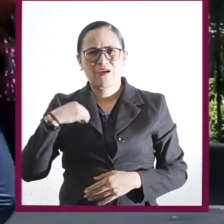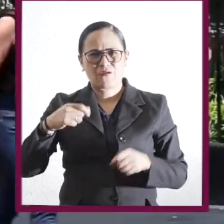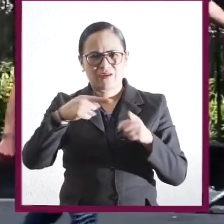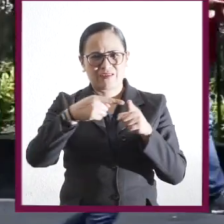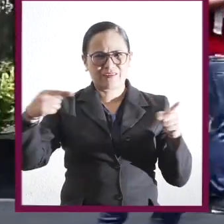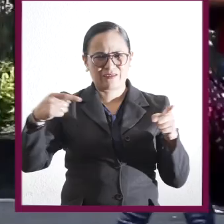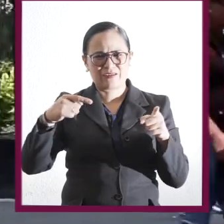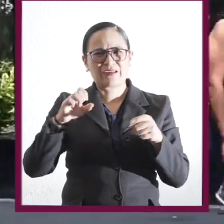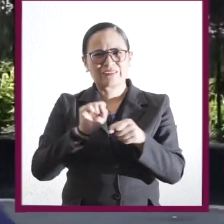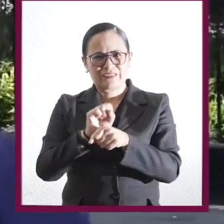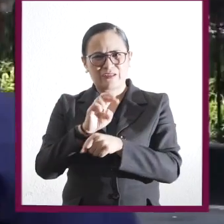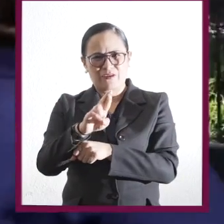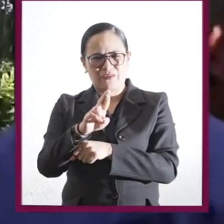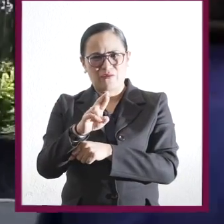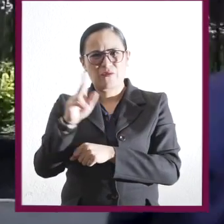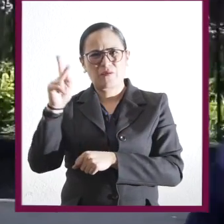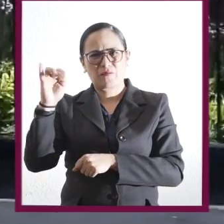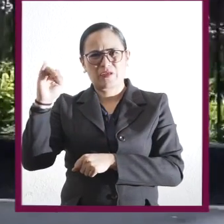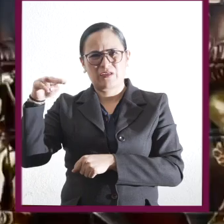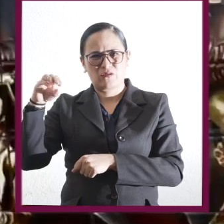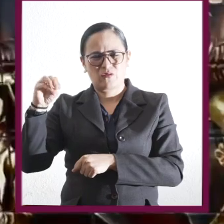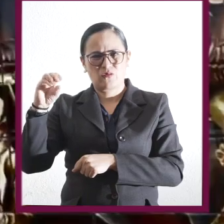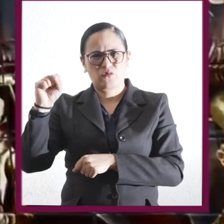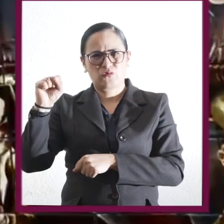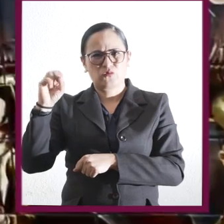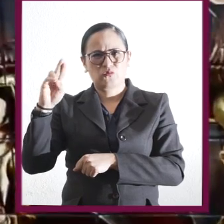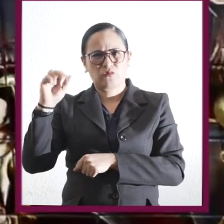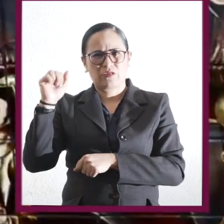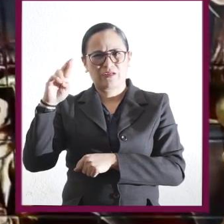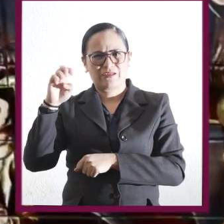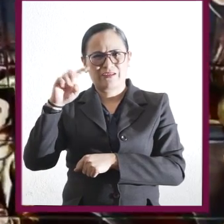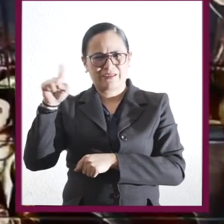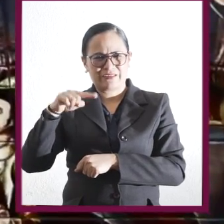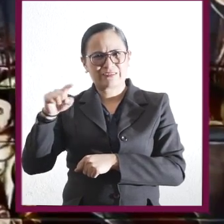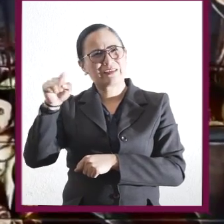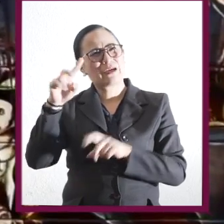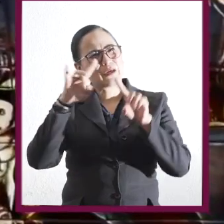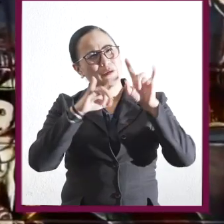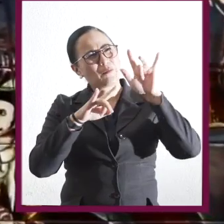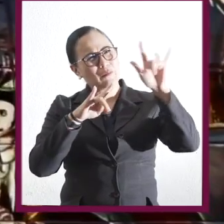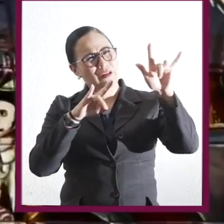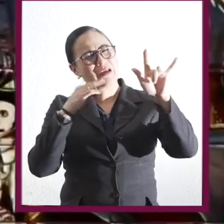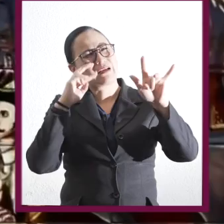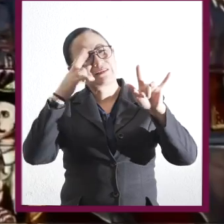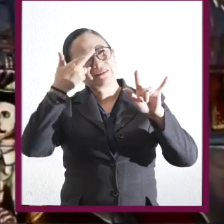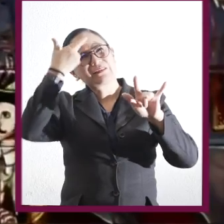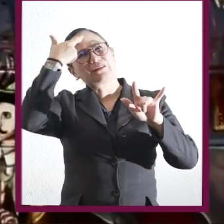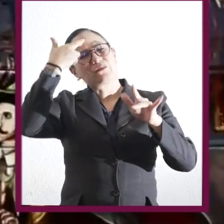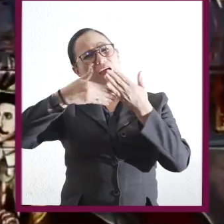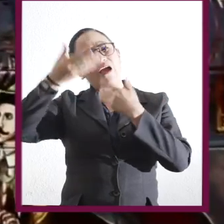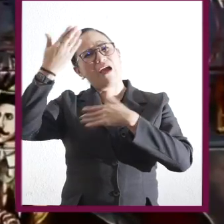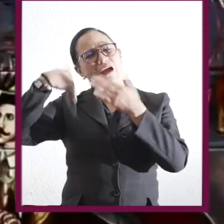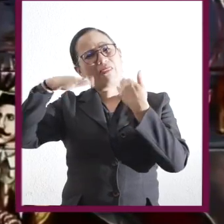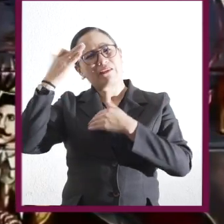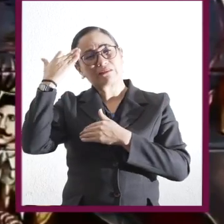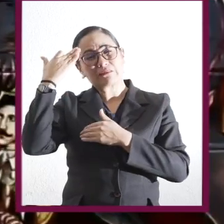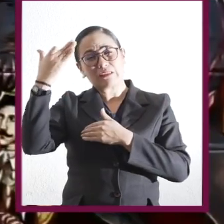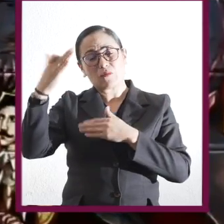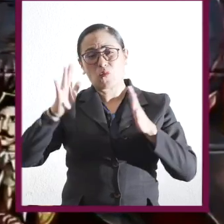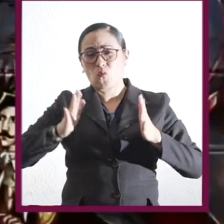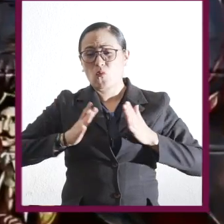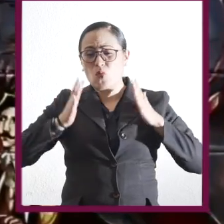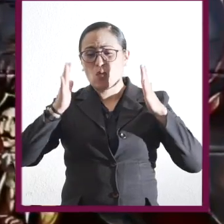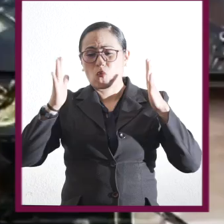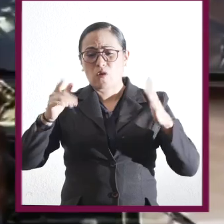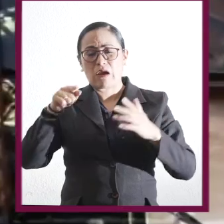En el actual cruce de República del Salvador y Pino Suárez, esta placa recuerda un momento que cambió la historia. Según la